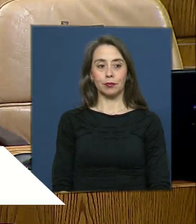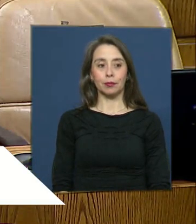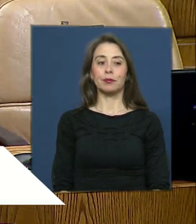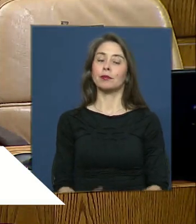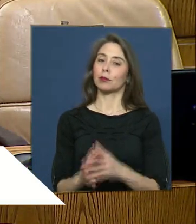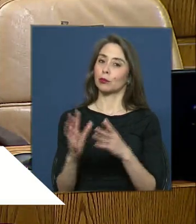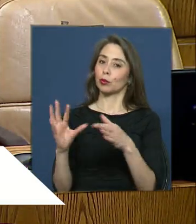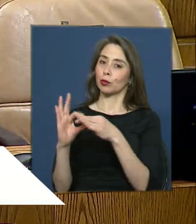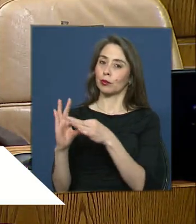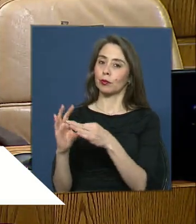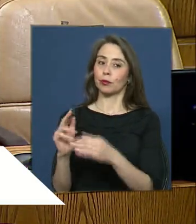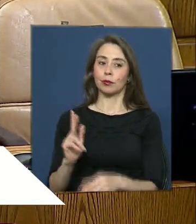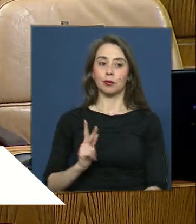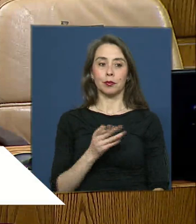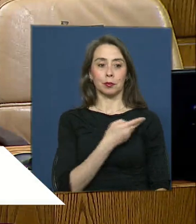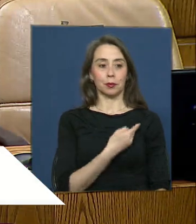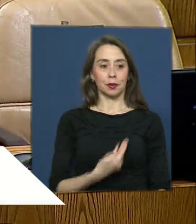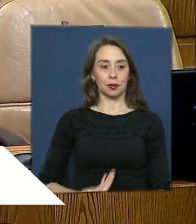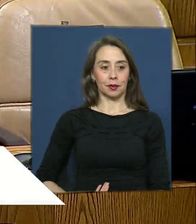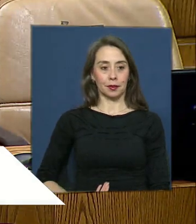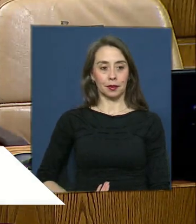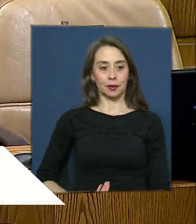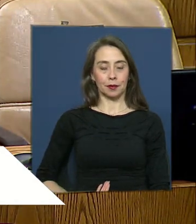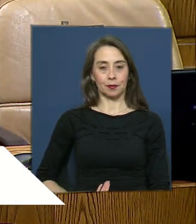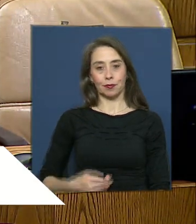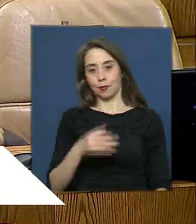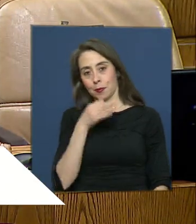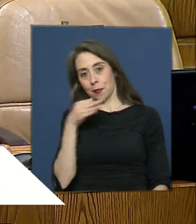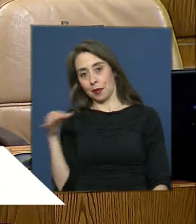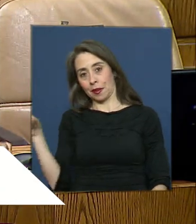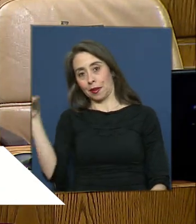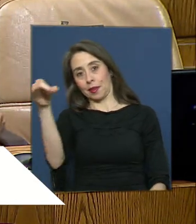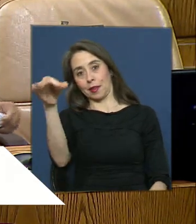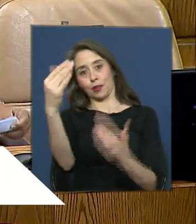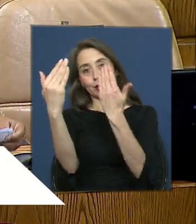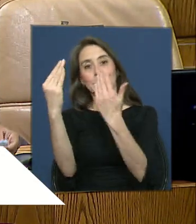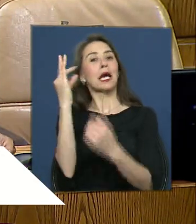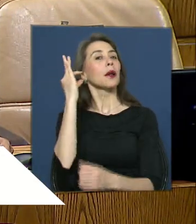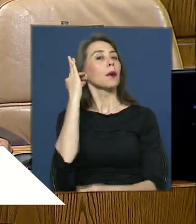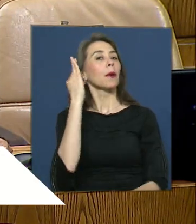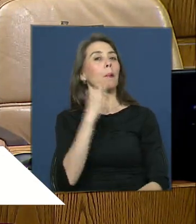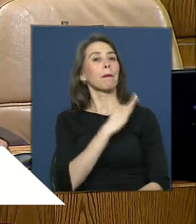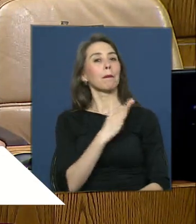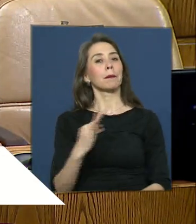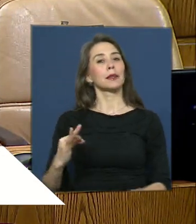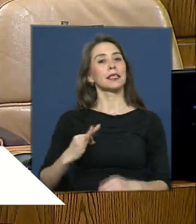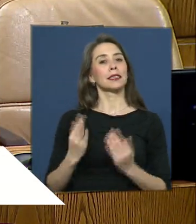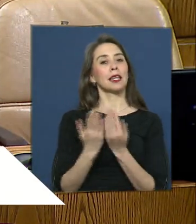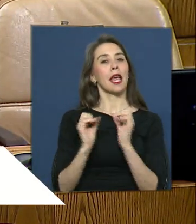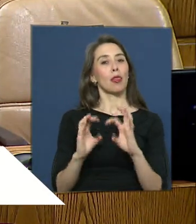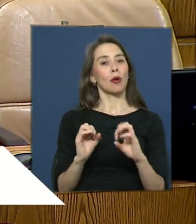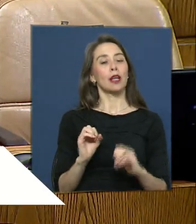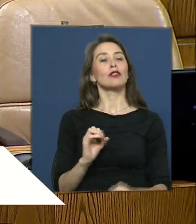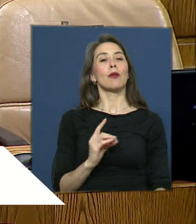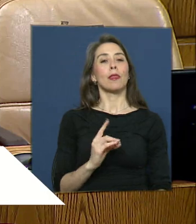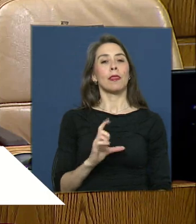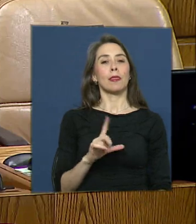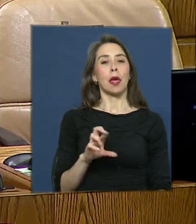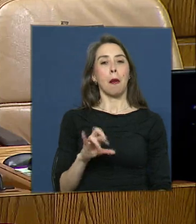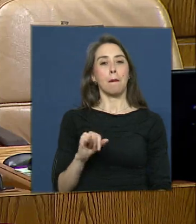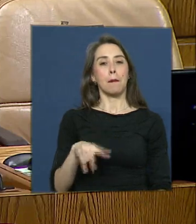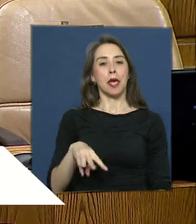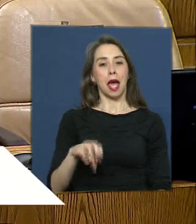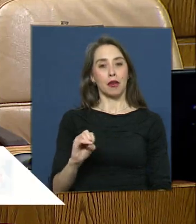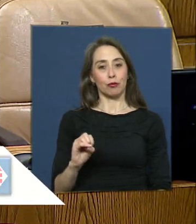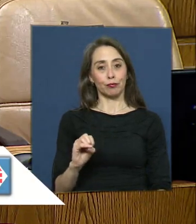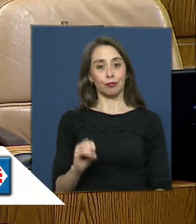Muchas gracias, señor presidente. Quiero saludar por su intermedio a la señora ministra de Educación, Adriana Del Piano.